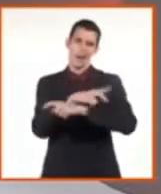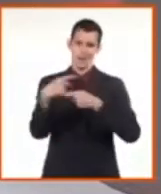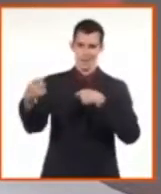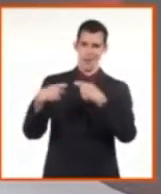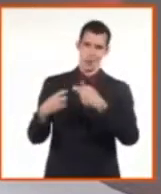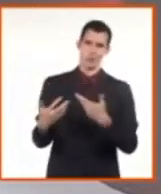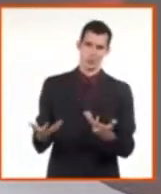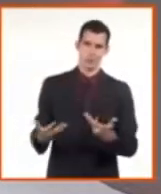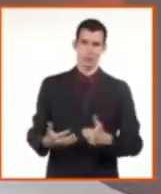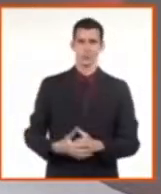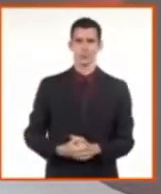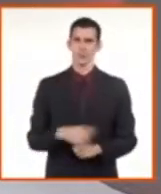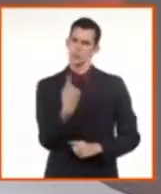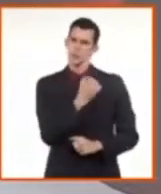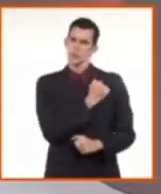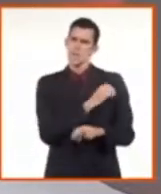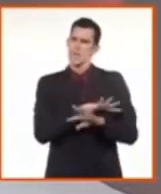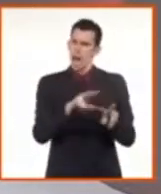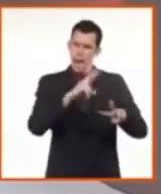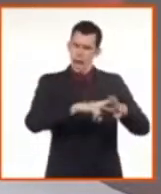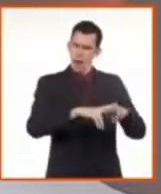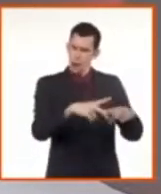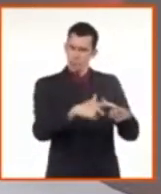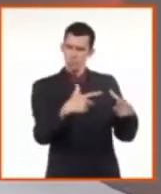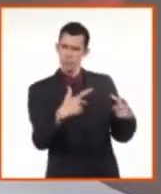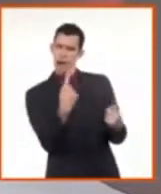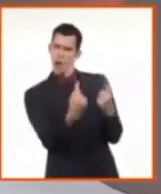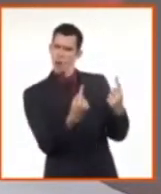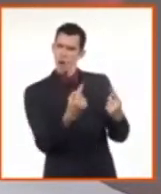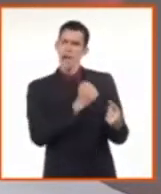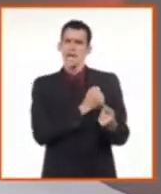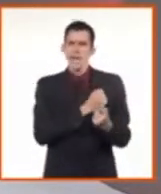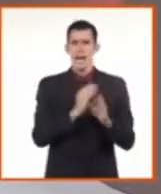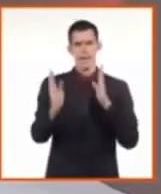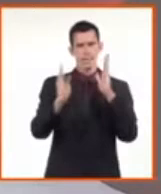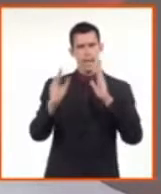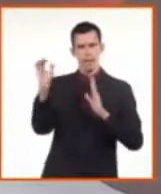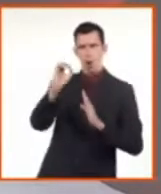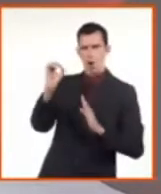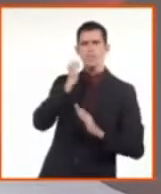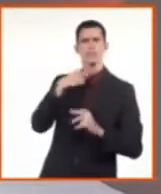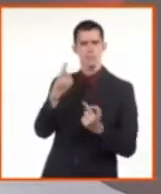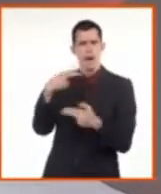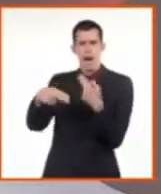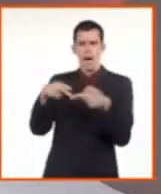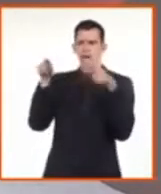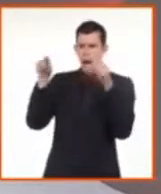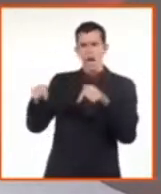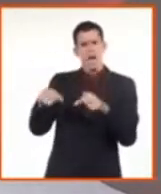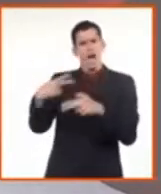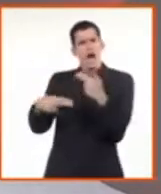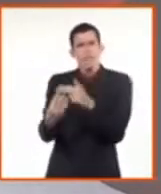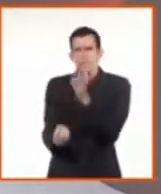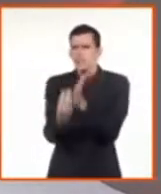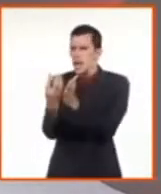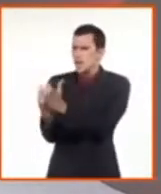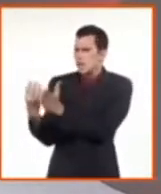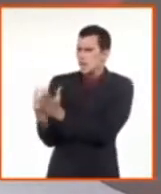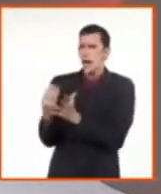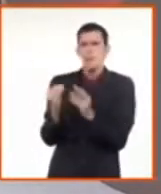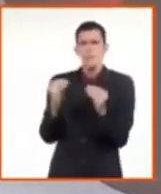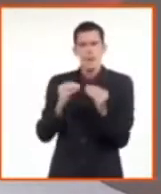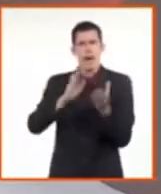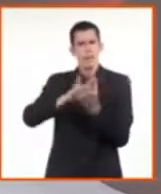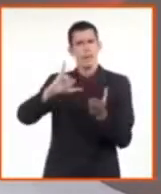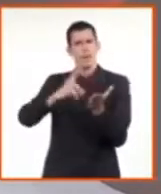se ha promocionado el establecimiento de modalidades de inversión extranjera en el comercio mayorista ya se han constituido